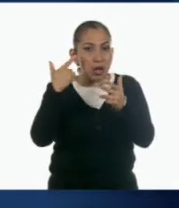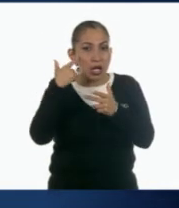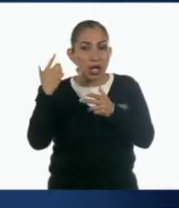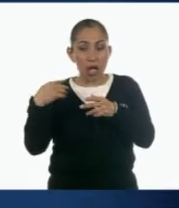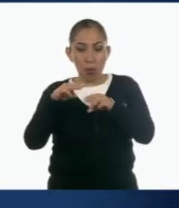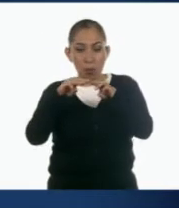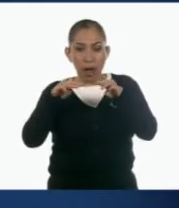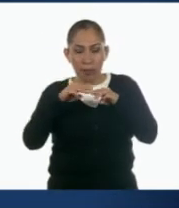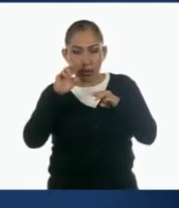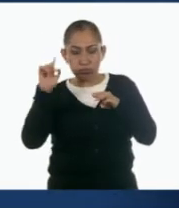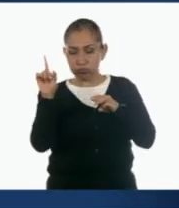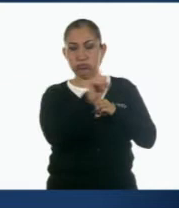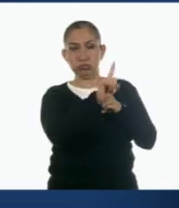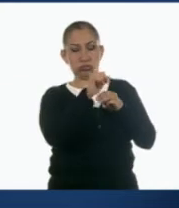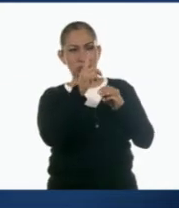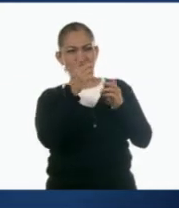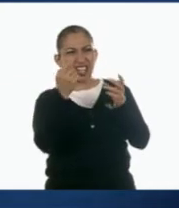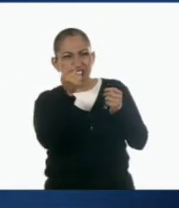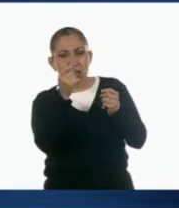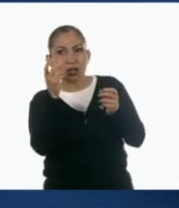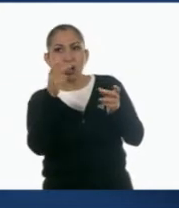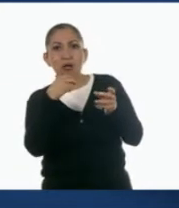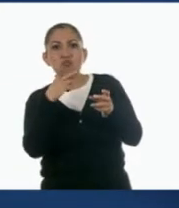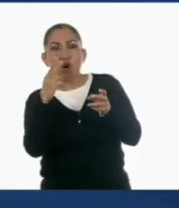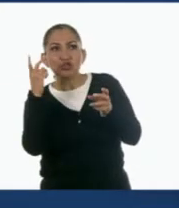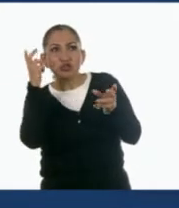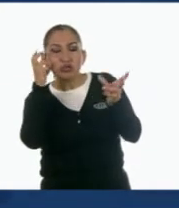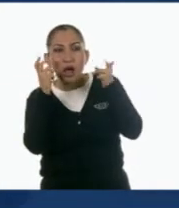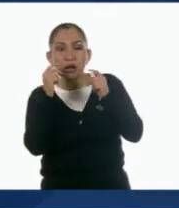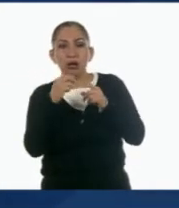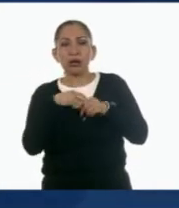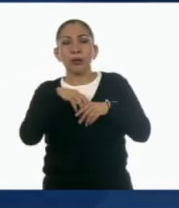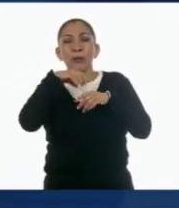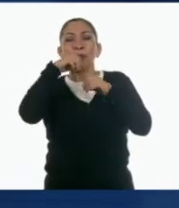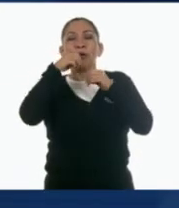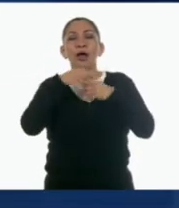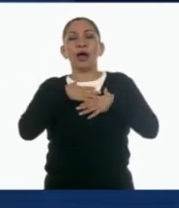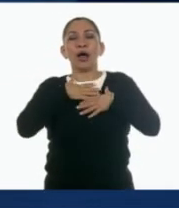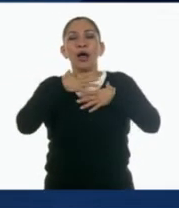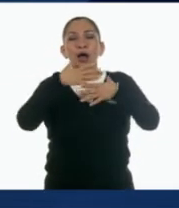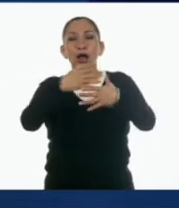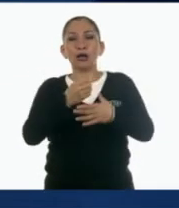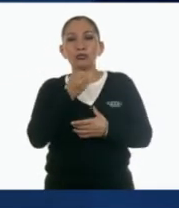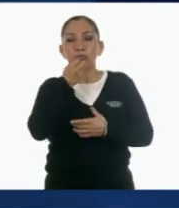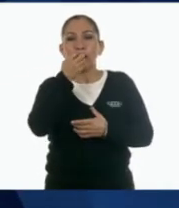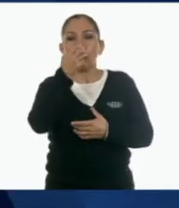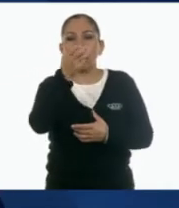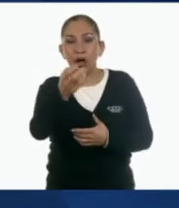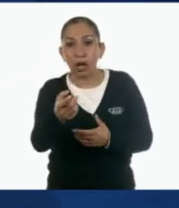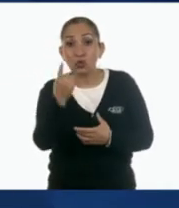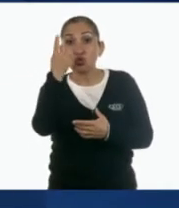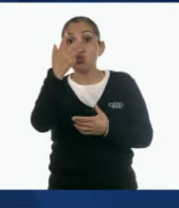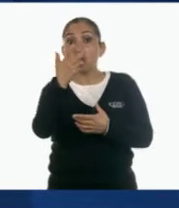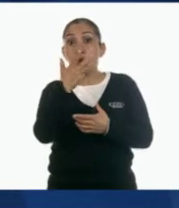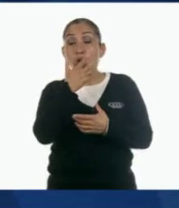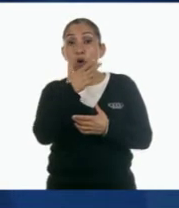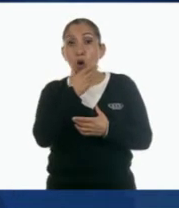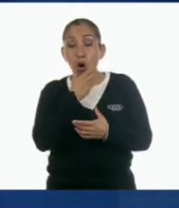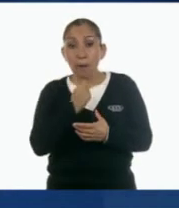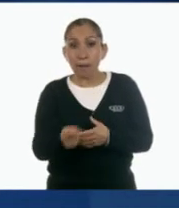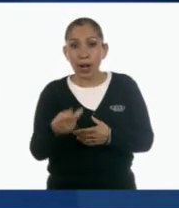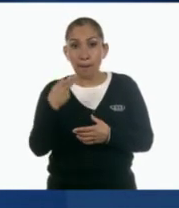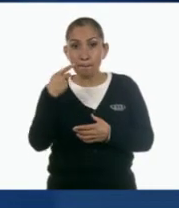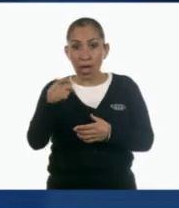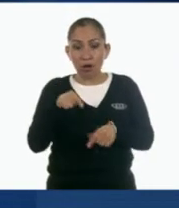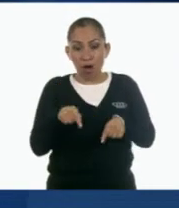pasaban sombras, bultos, se oían voces, suspiros, quejidos y un hombre con una pierna